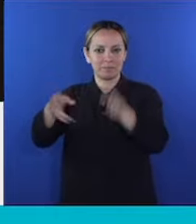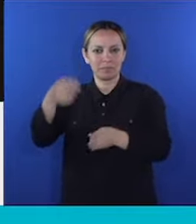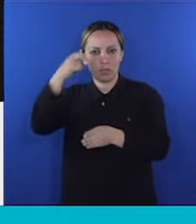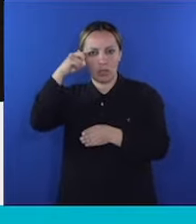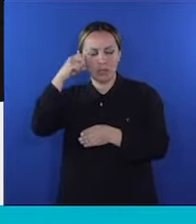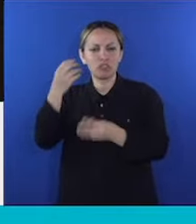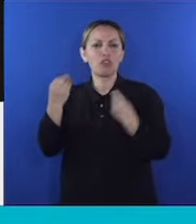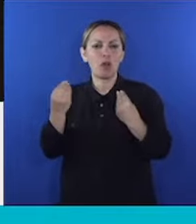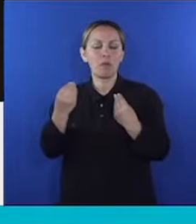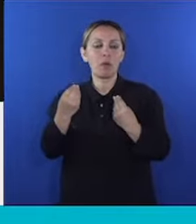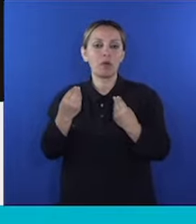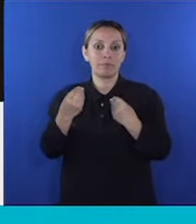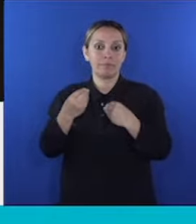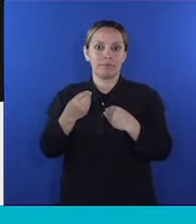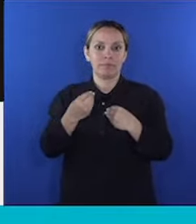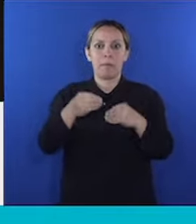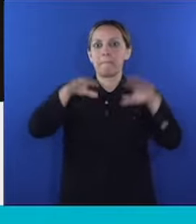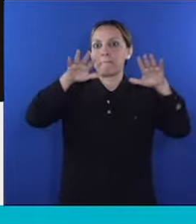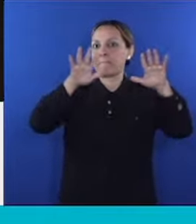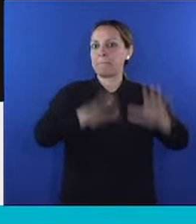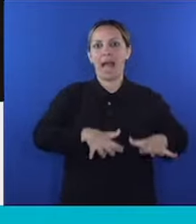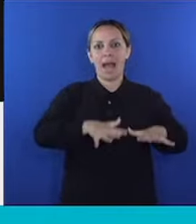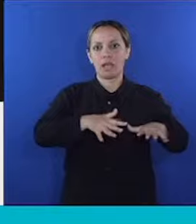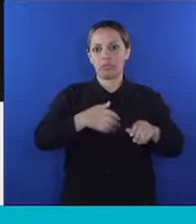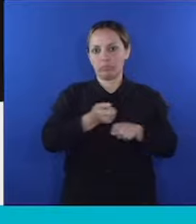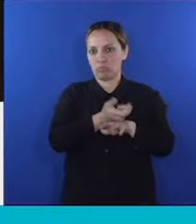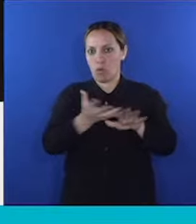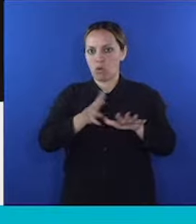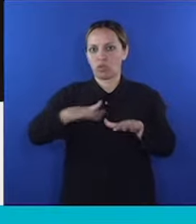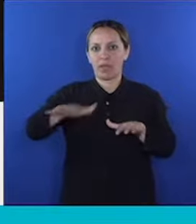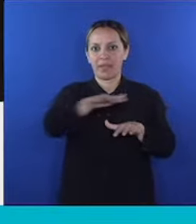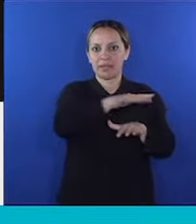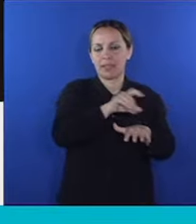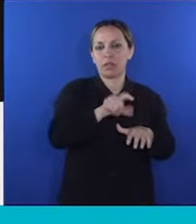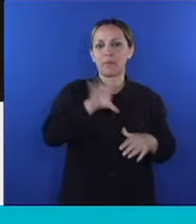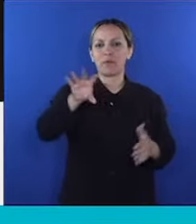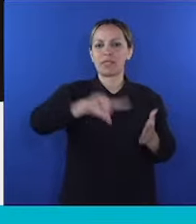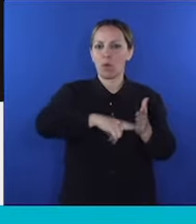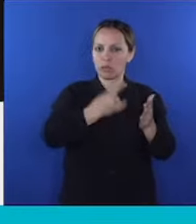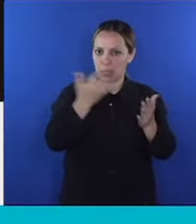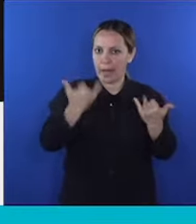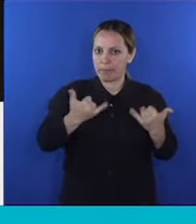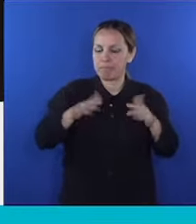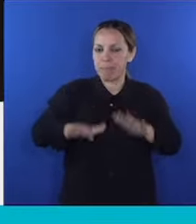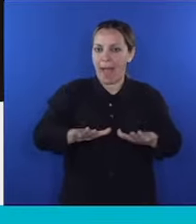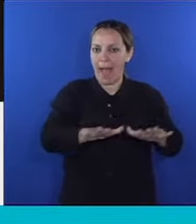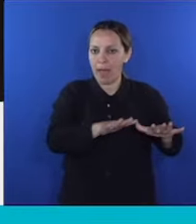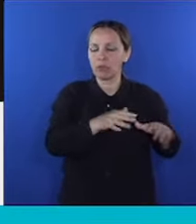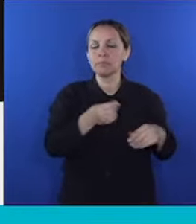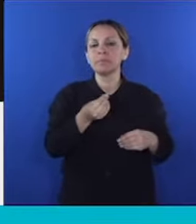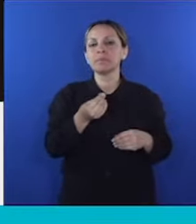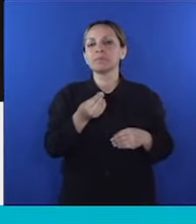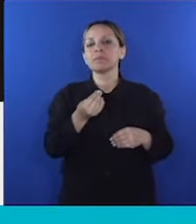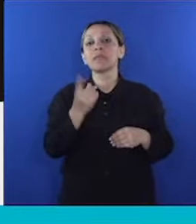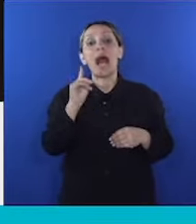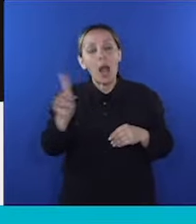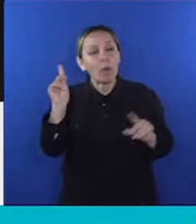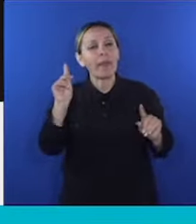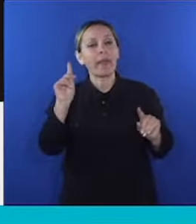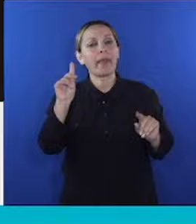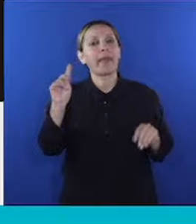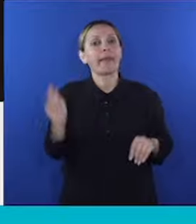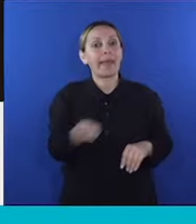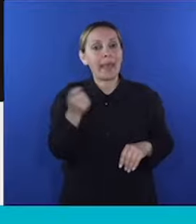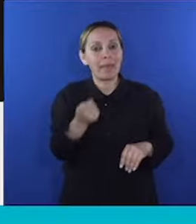paro importante en muchos distritos en la provincia de Buenos Aires a pesar de que el gremio los